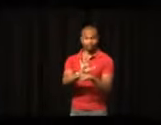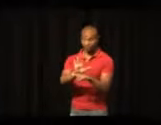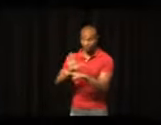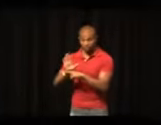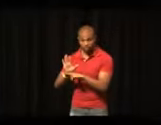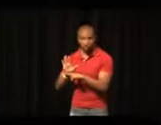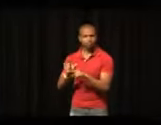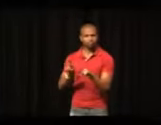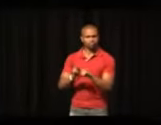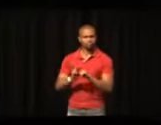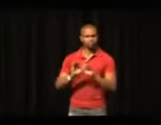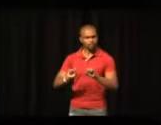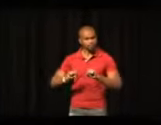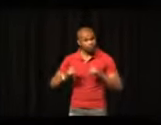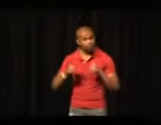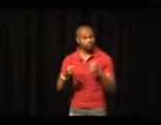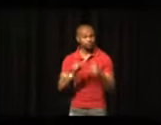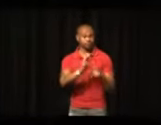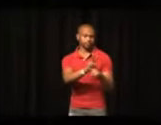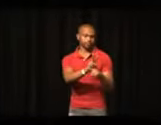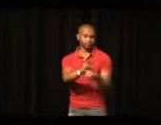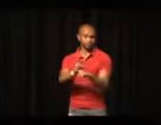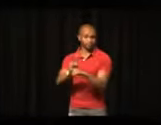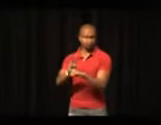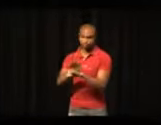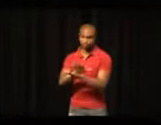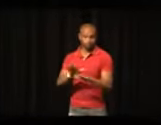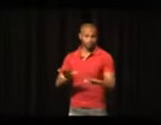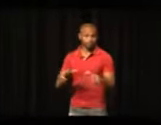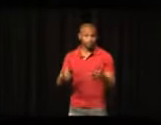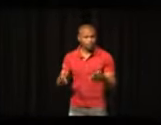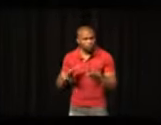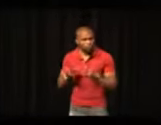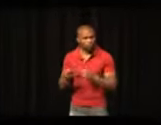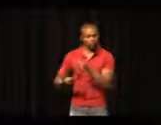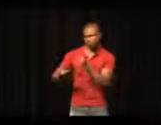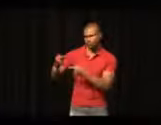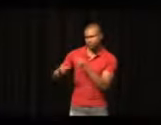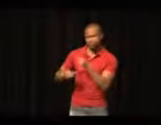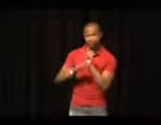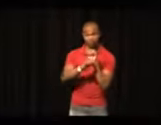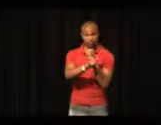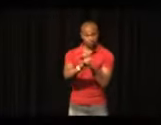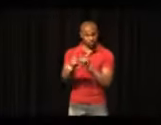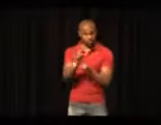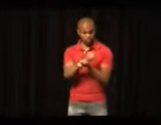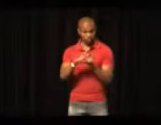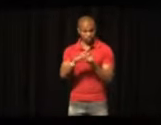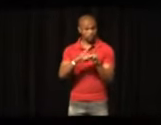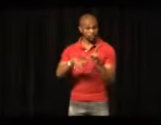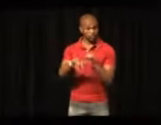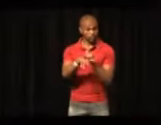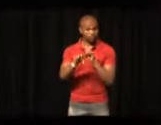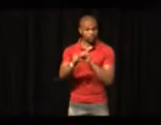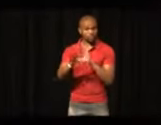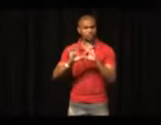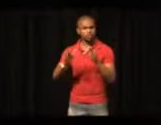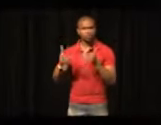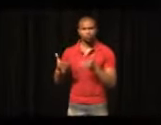asistencia y con una perspectiva de cuidado. Punto final. Entonces, toda esa discusión educacional y socioeducacional que